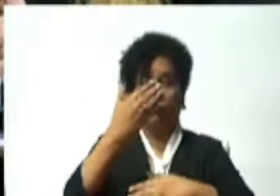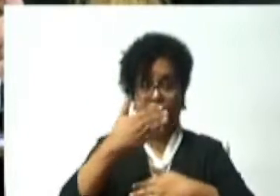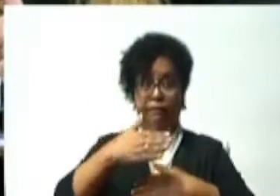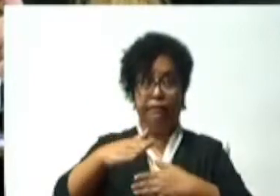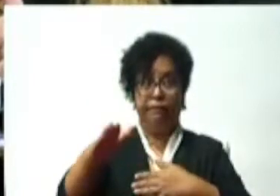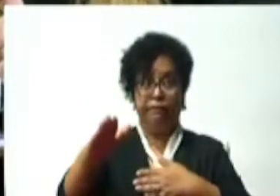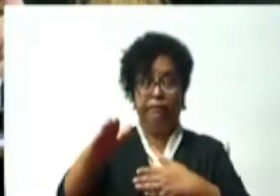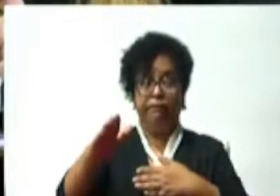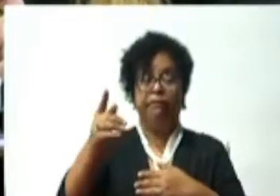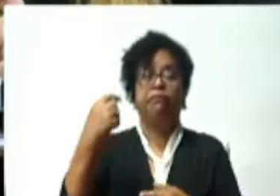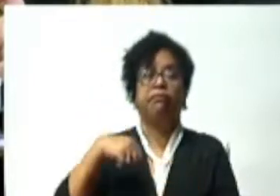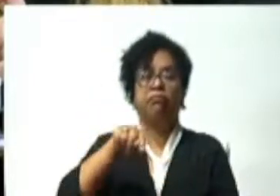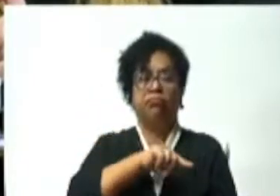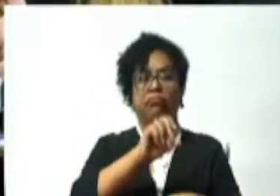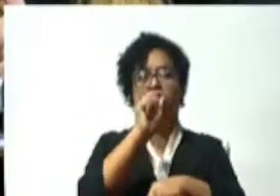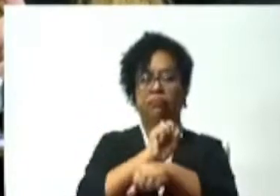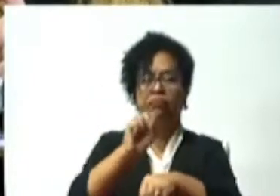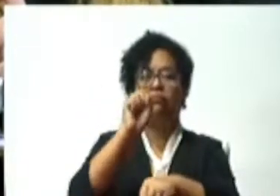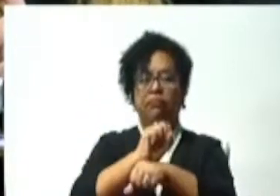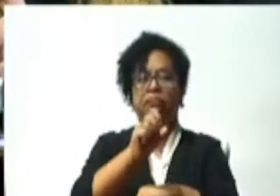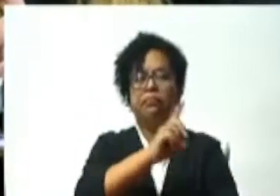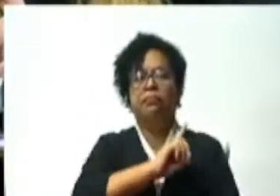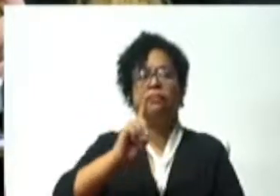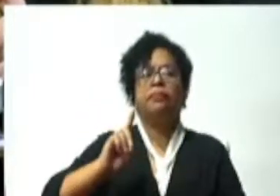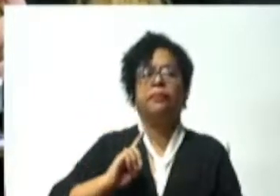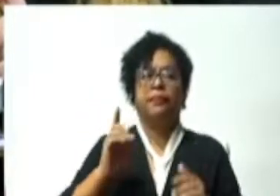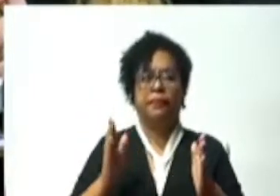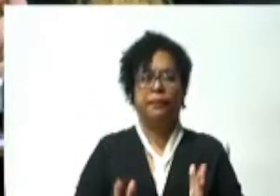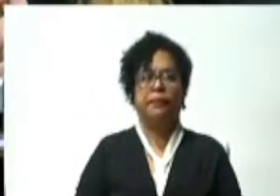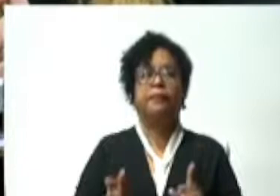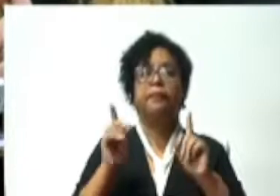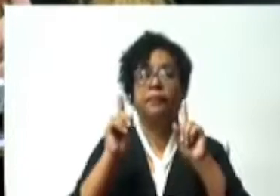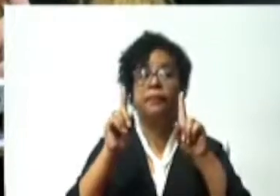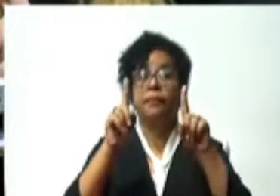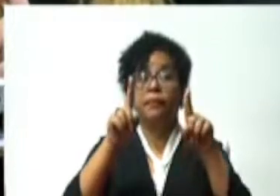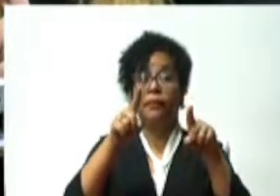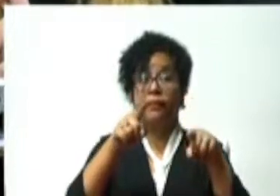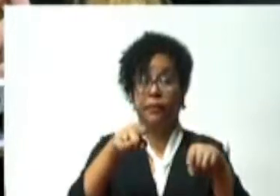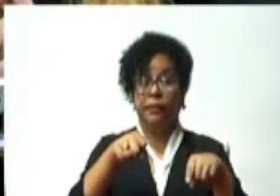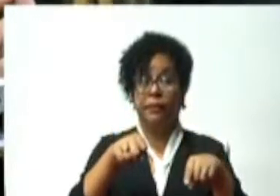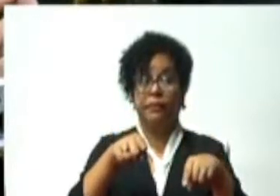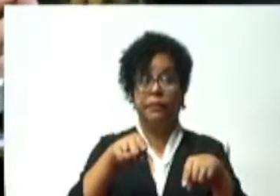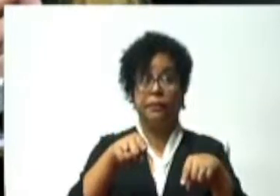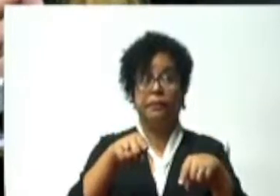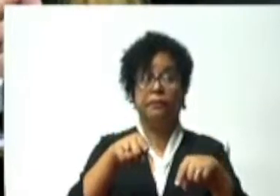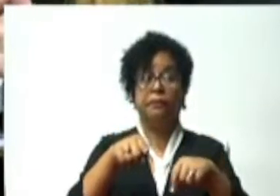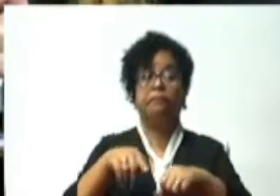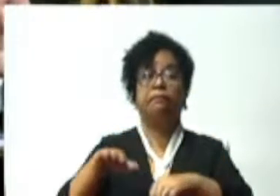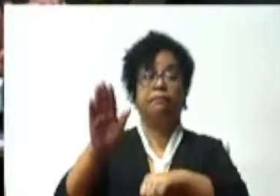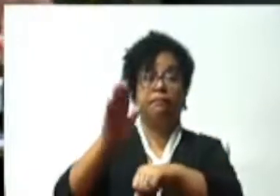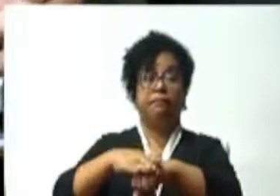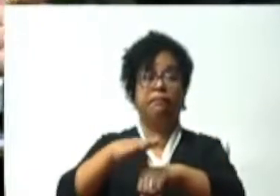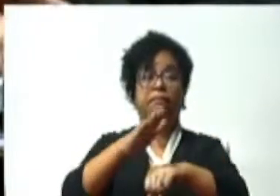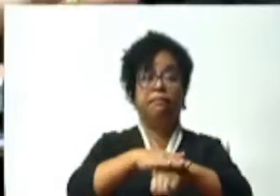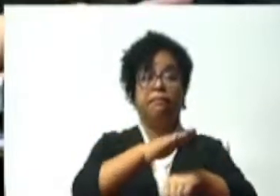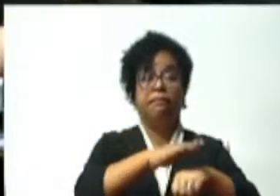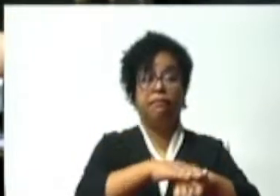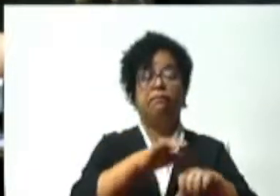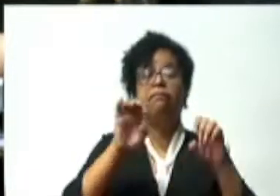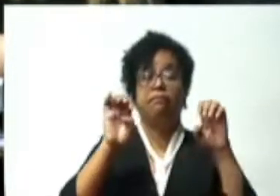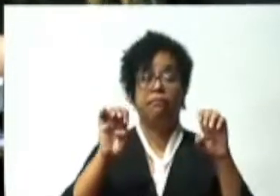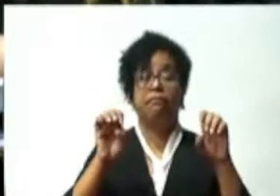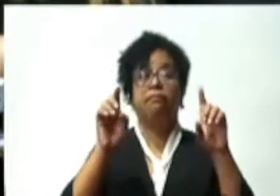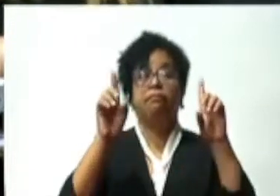de diputados y de diputadas, fuimos a una convocatoria hecha por la Comisión de Educación,